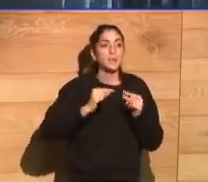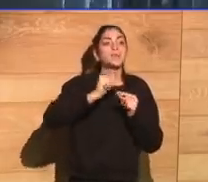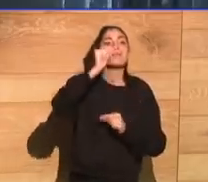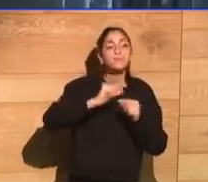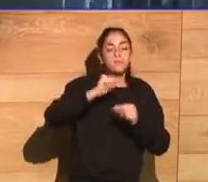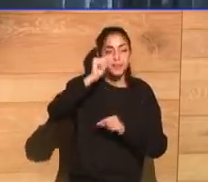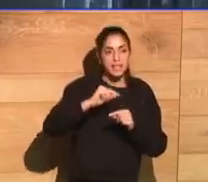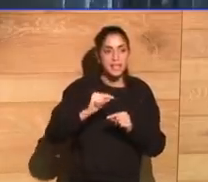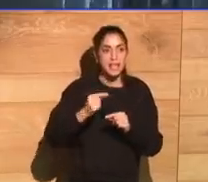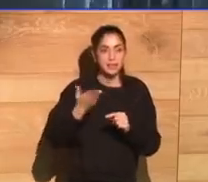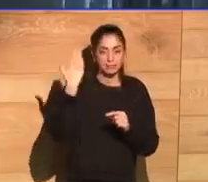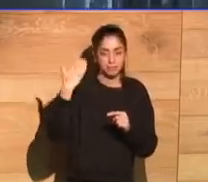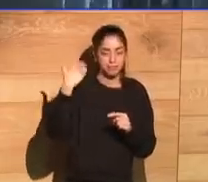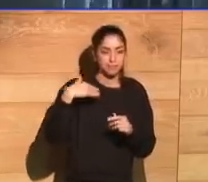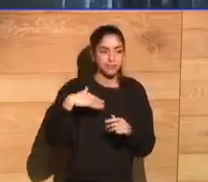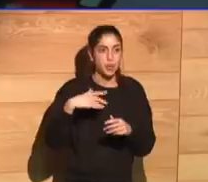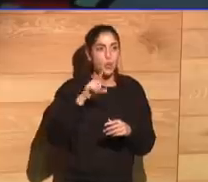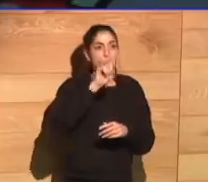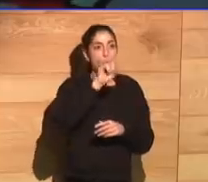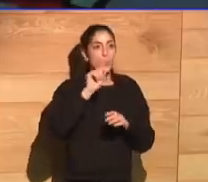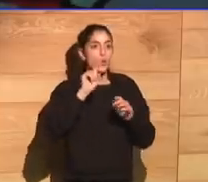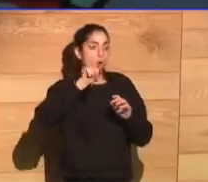Brando en aquella época. 1,78...